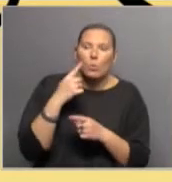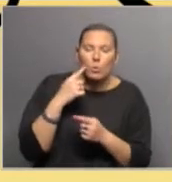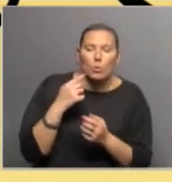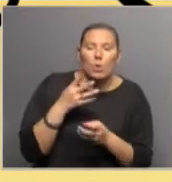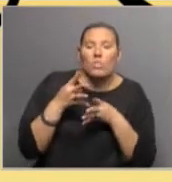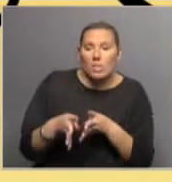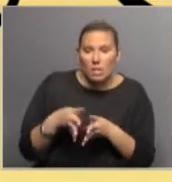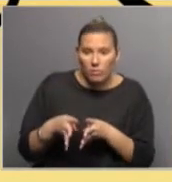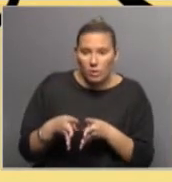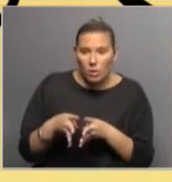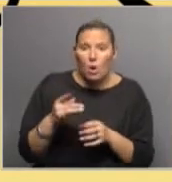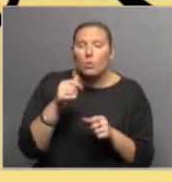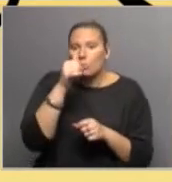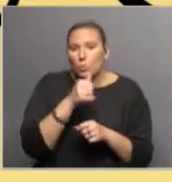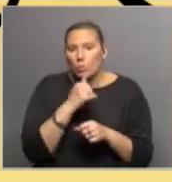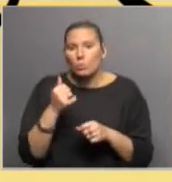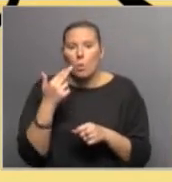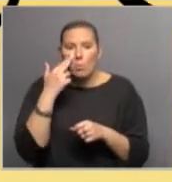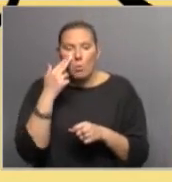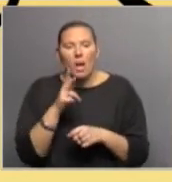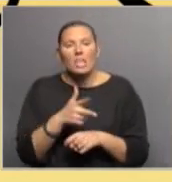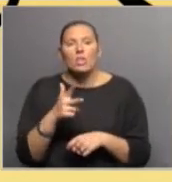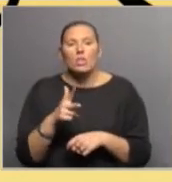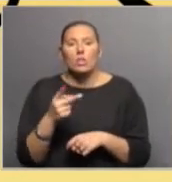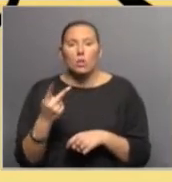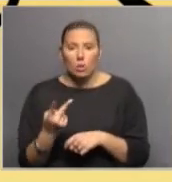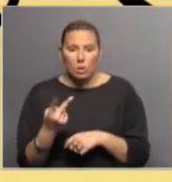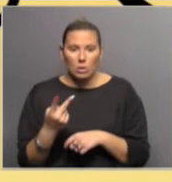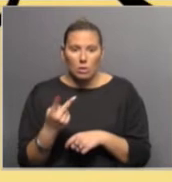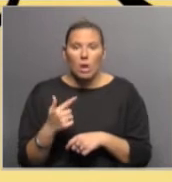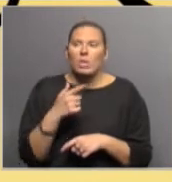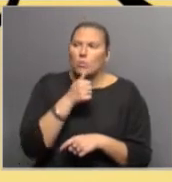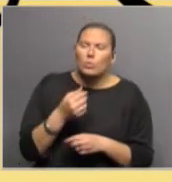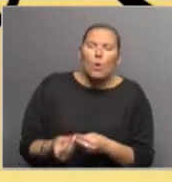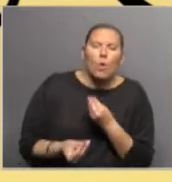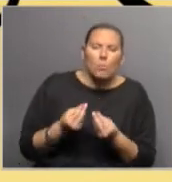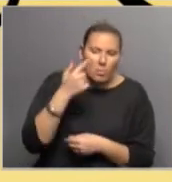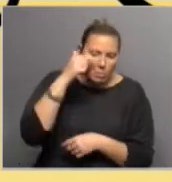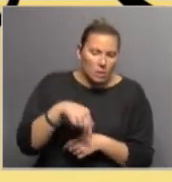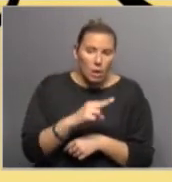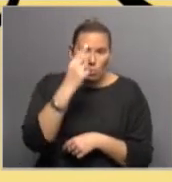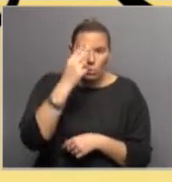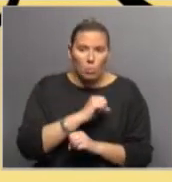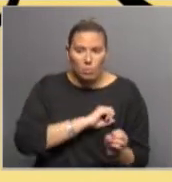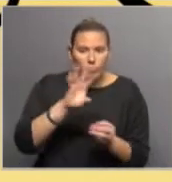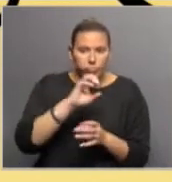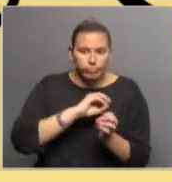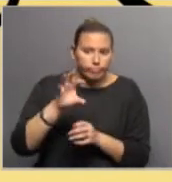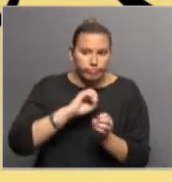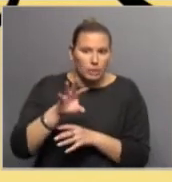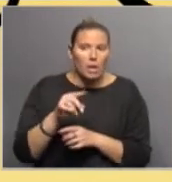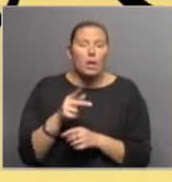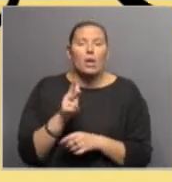planteados fue soluciones para el tema del hidrógeno y cuál sería la mejor tipo de solución para pensar en Uruguay como un país exportador de hidrógeno, por